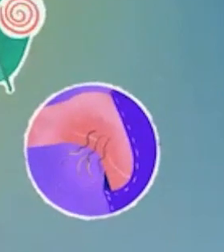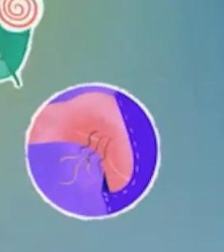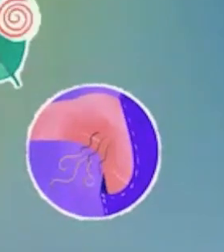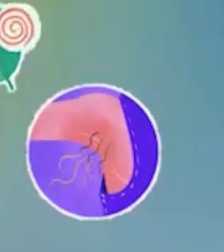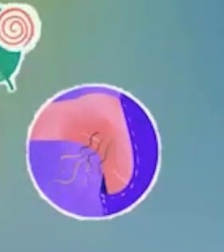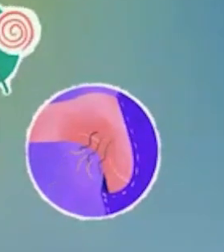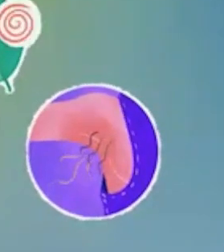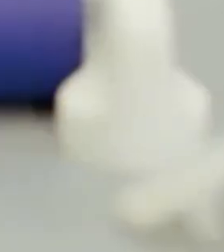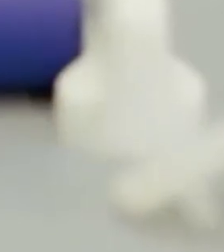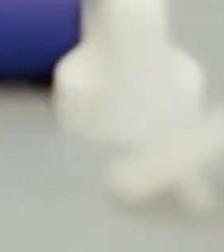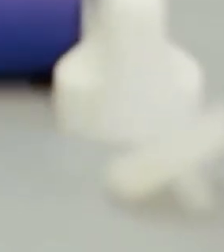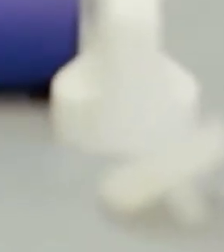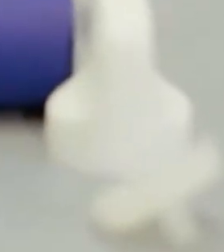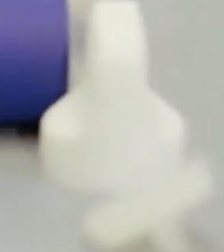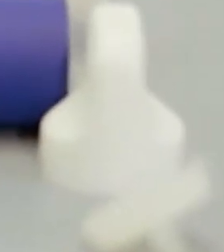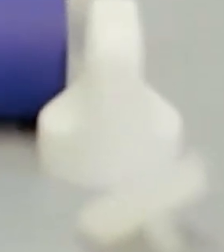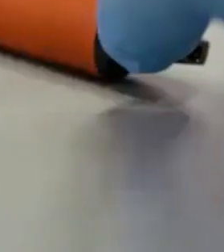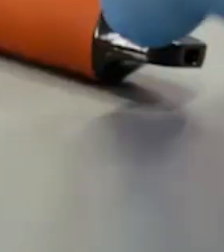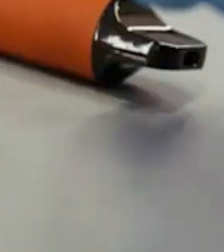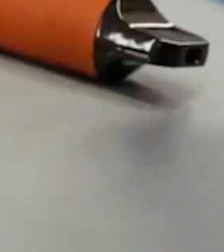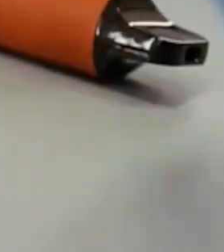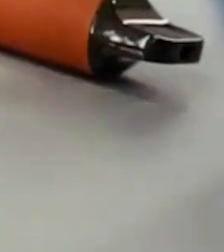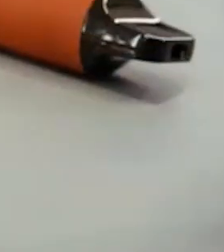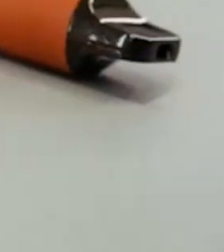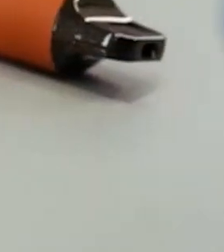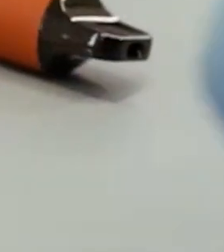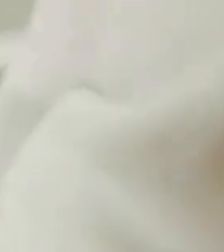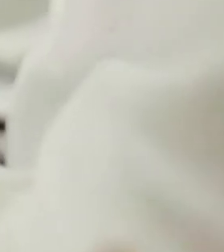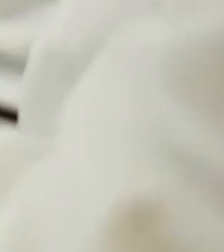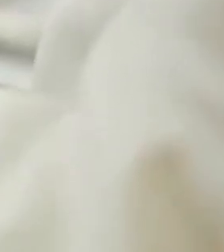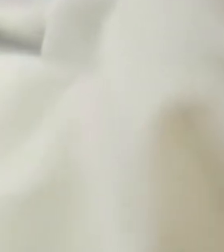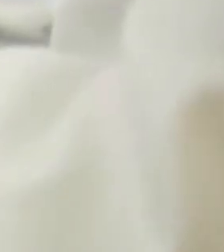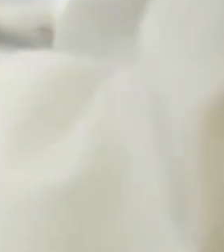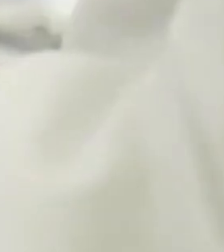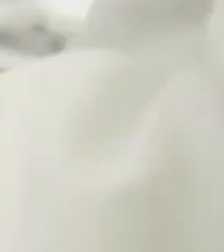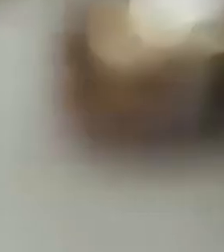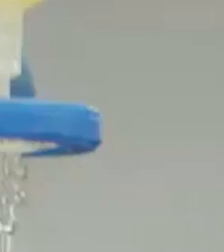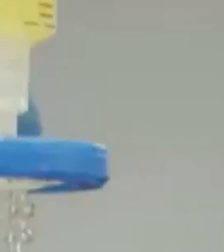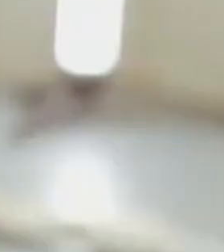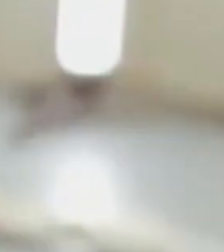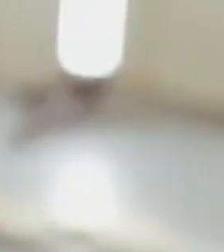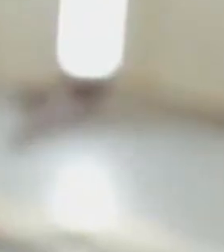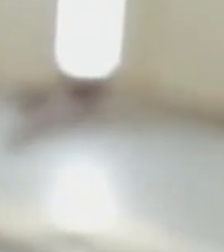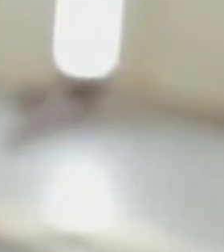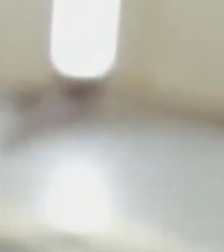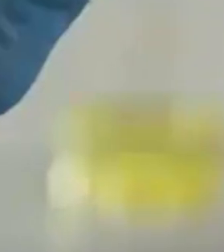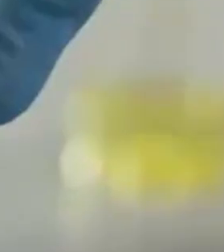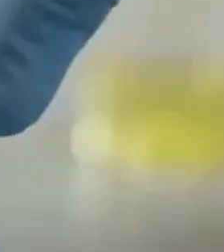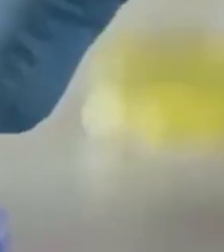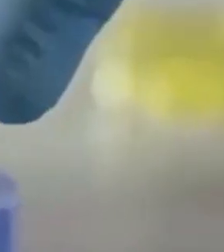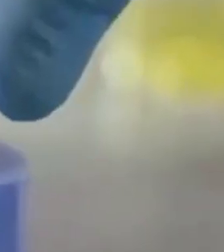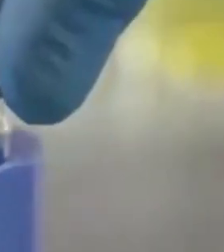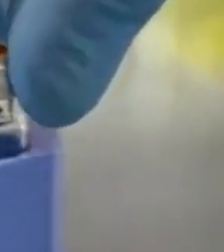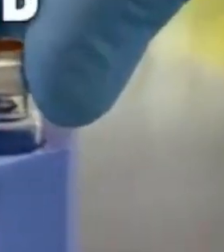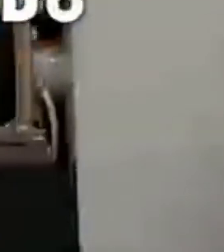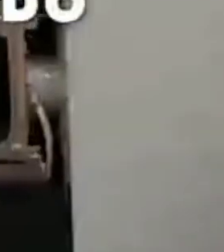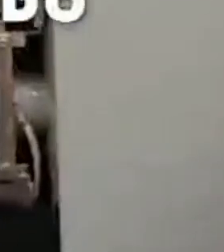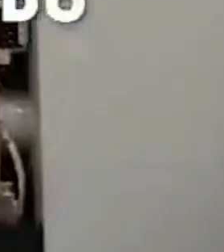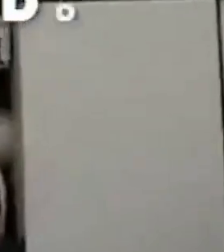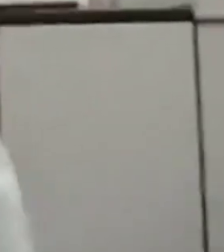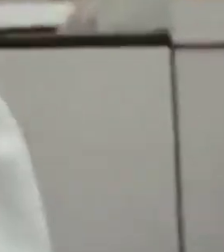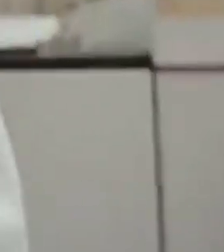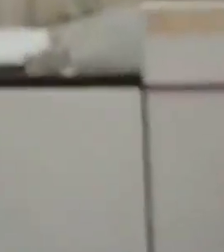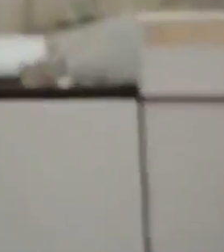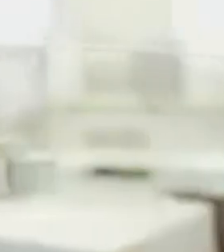respiratoria. Pero esto no te lo van a decir las marcas de vapeadores, porque lo que quieren es que sigas gastando tu